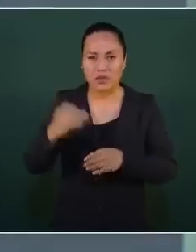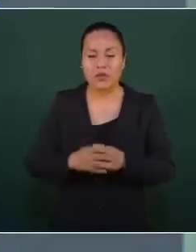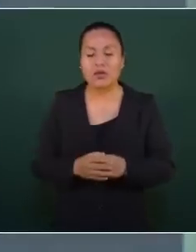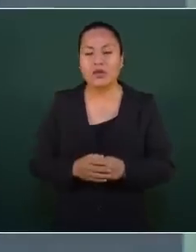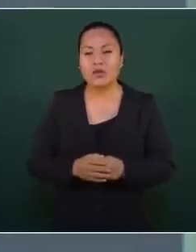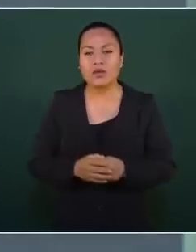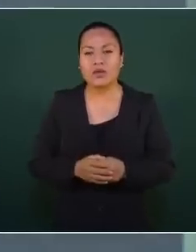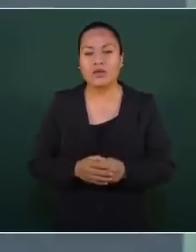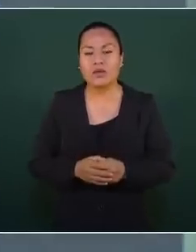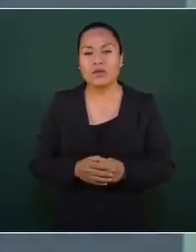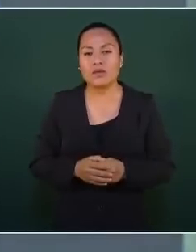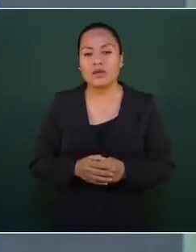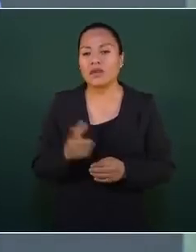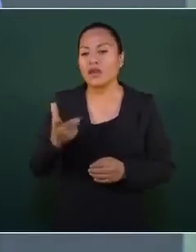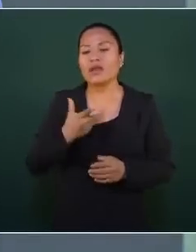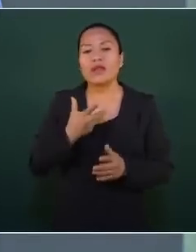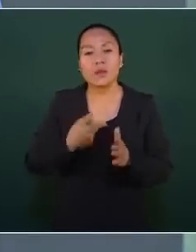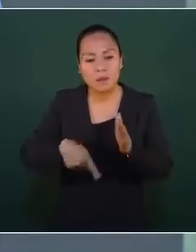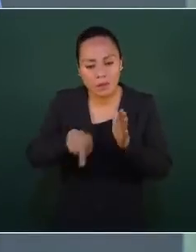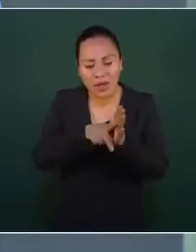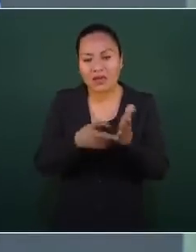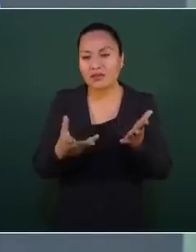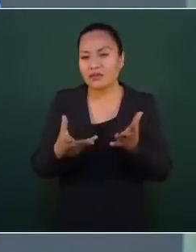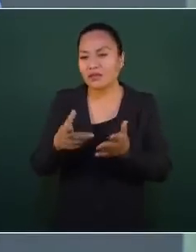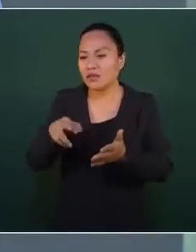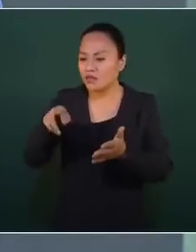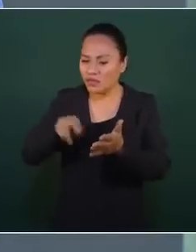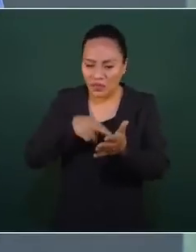tengan sus bases, sus plazas.